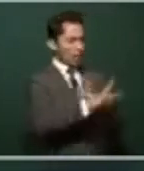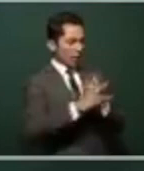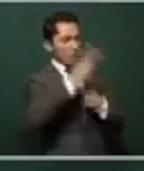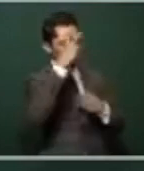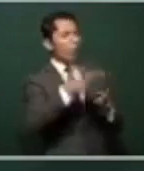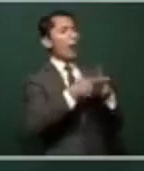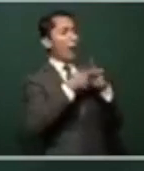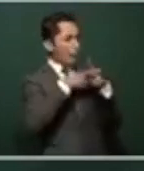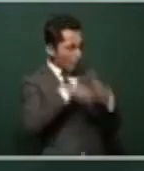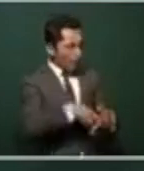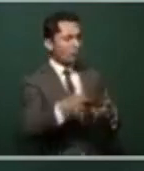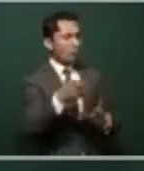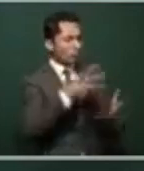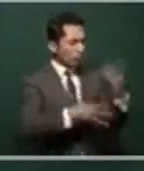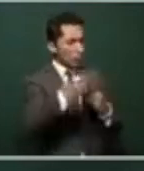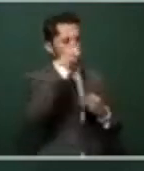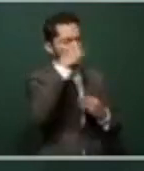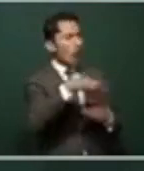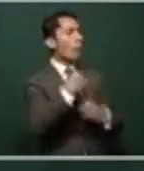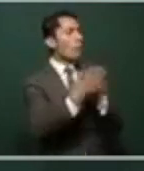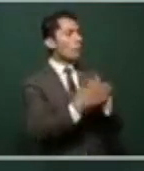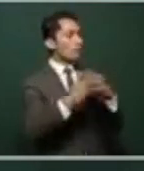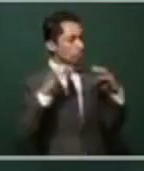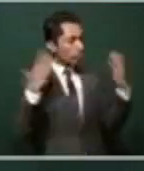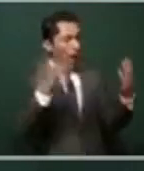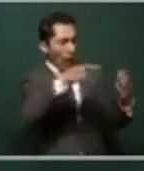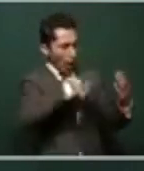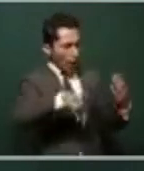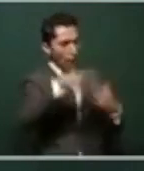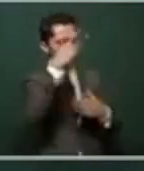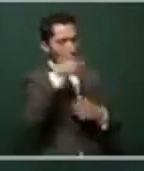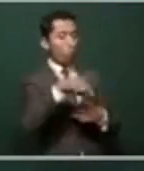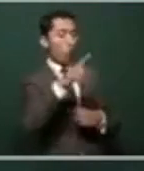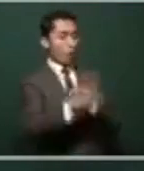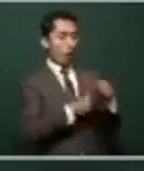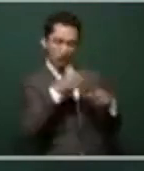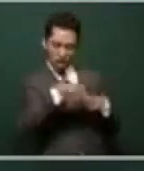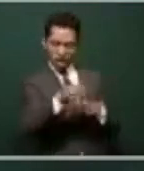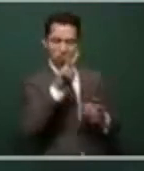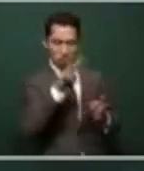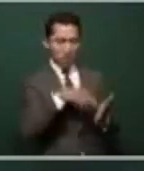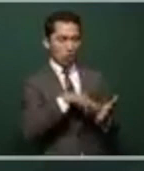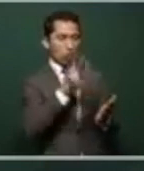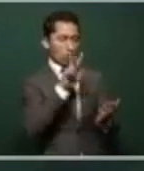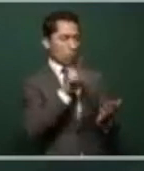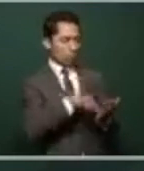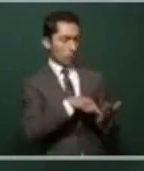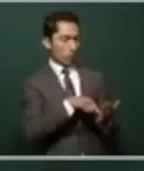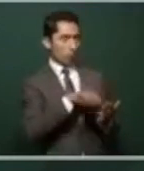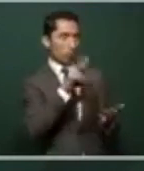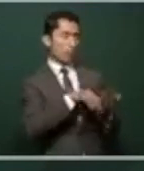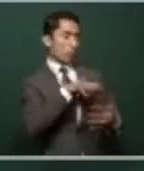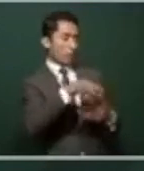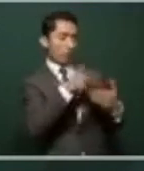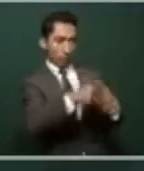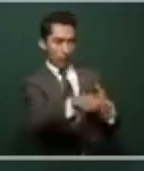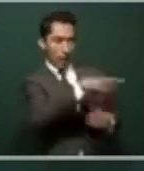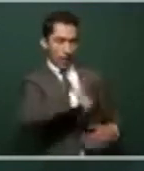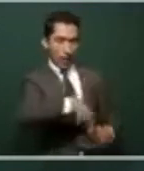hacer un congreso en México en este año. Se refiero al fondo